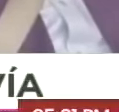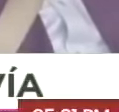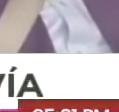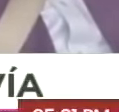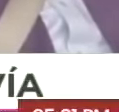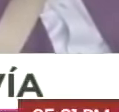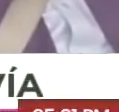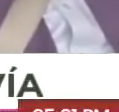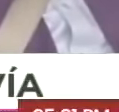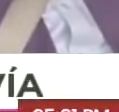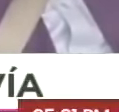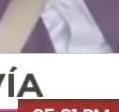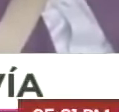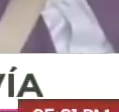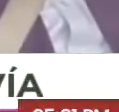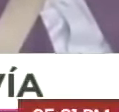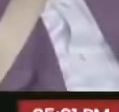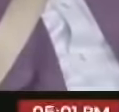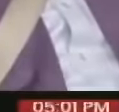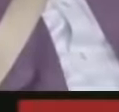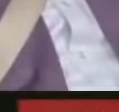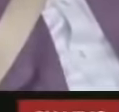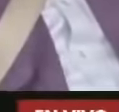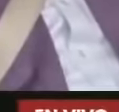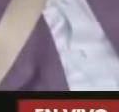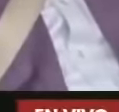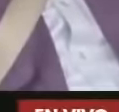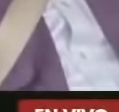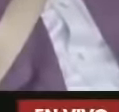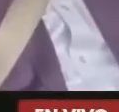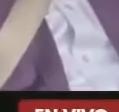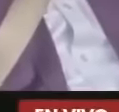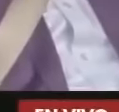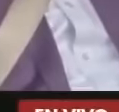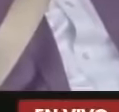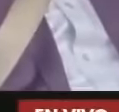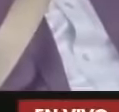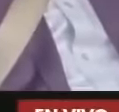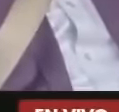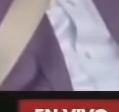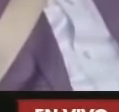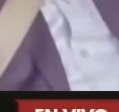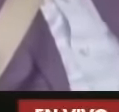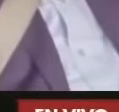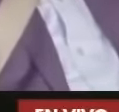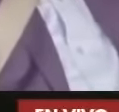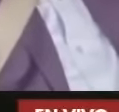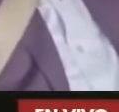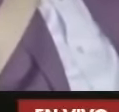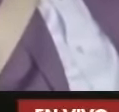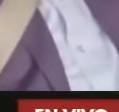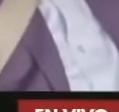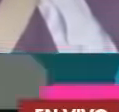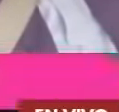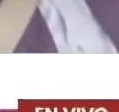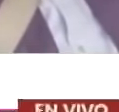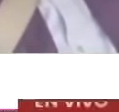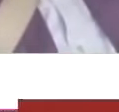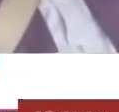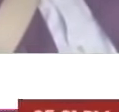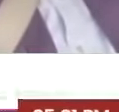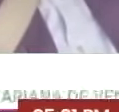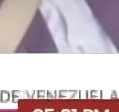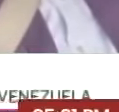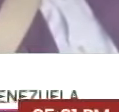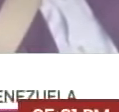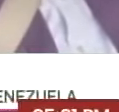Maduro Más Matiné por las calles de Caracas. Tengo a dos de los